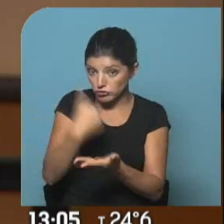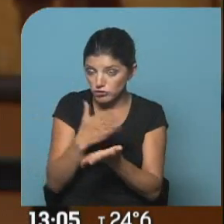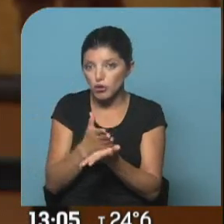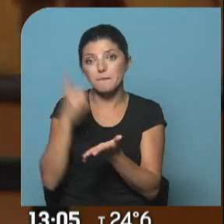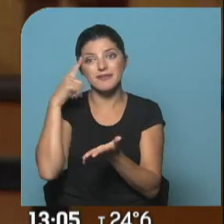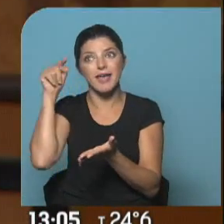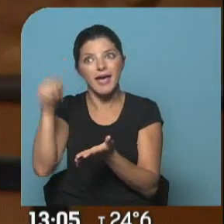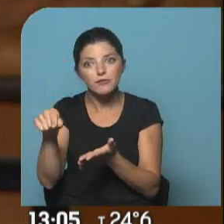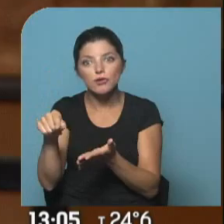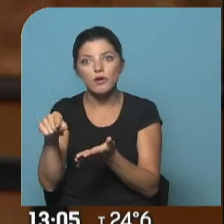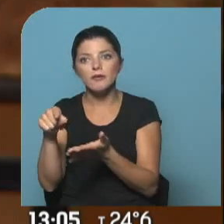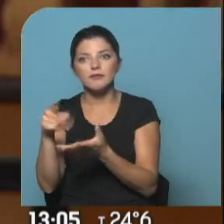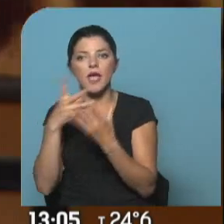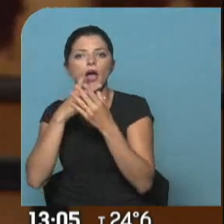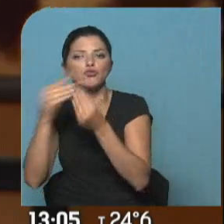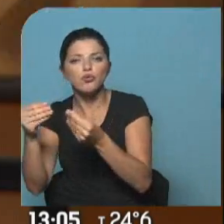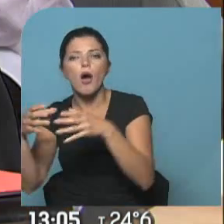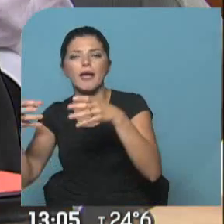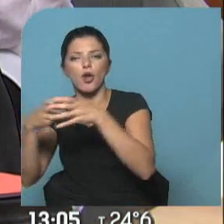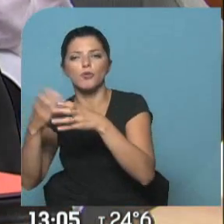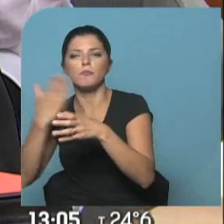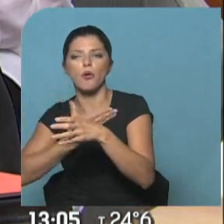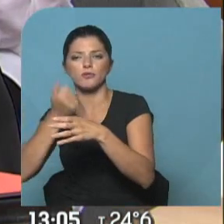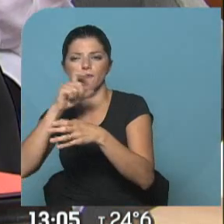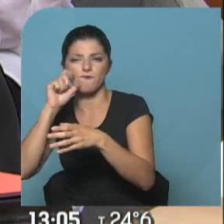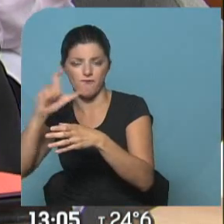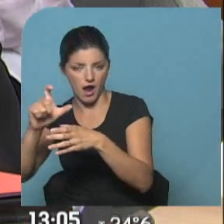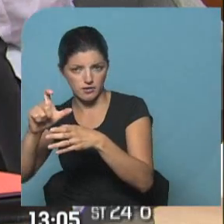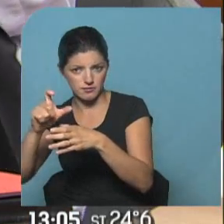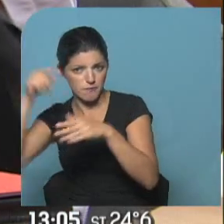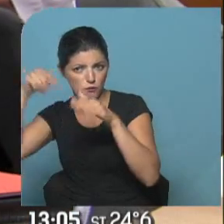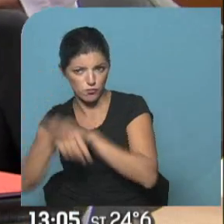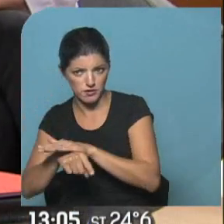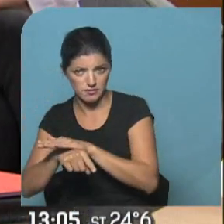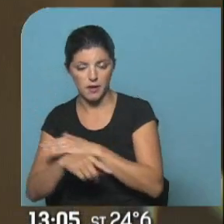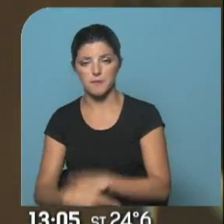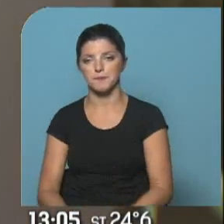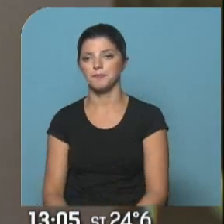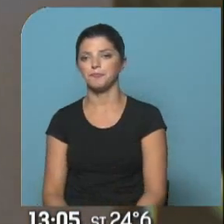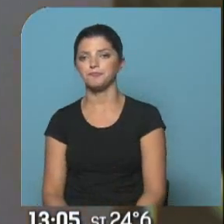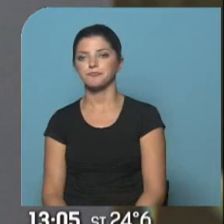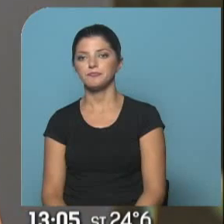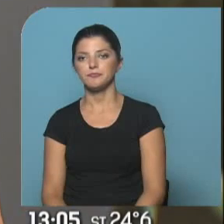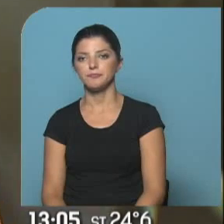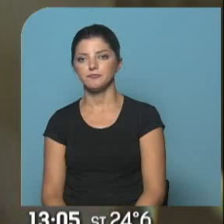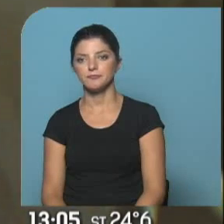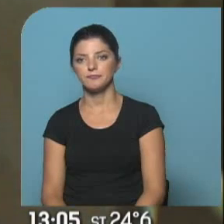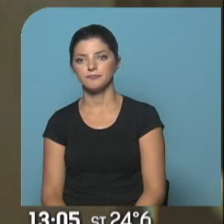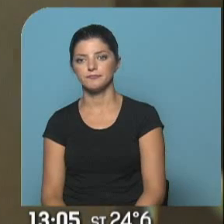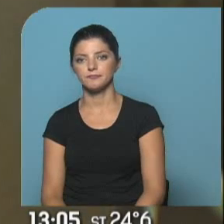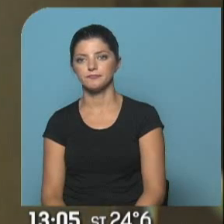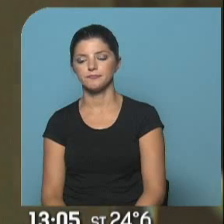preparación de la FARC. Que se pudo terminar antes, claro. Claro, si no hubiera habido una respuesta tan militarizada. Claro, claro. Natalia. Sí, Ruth,